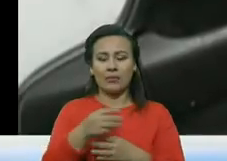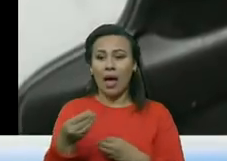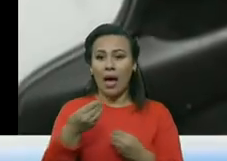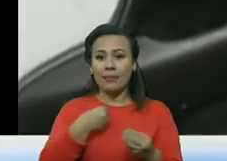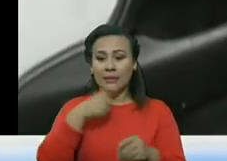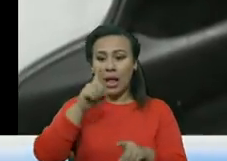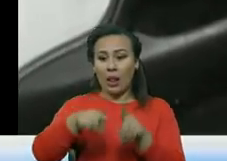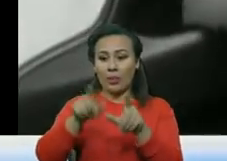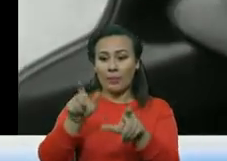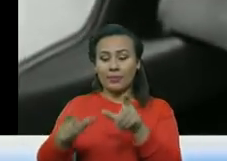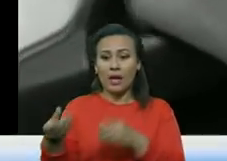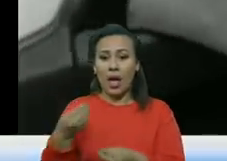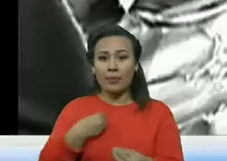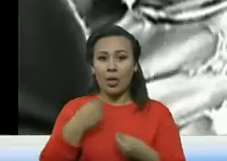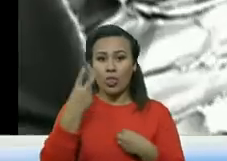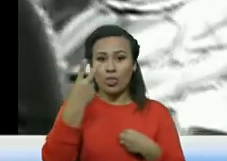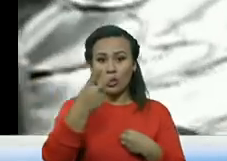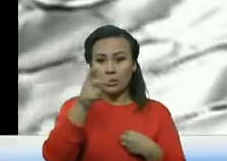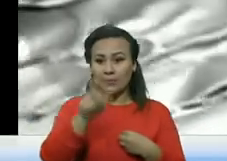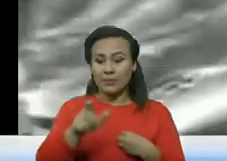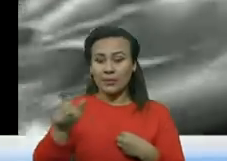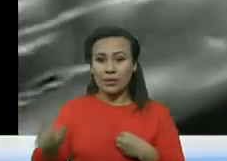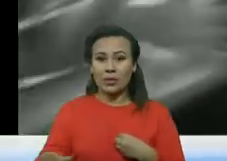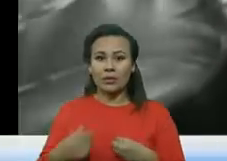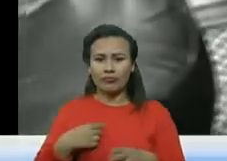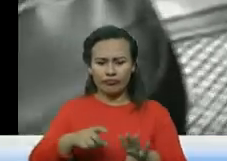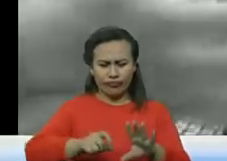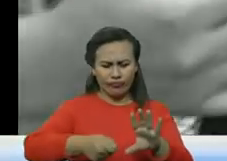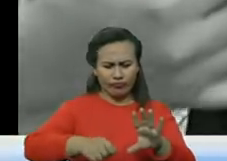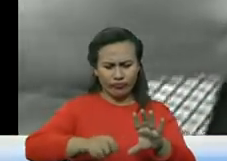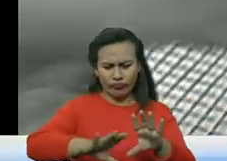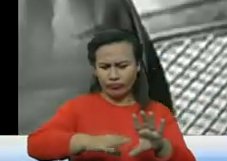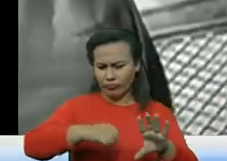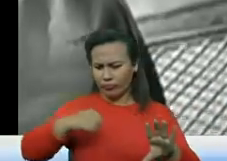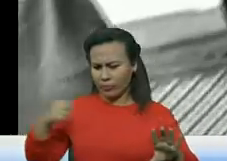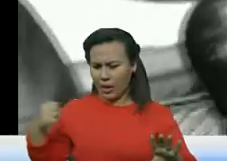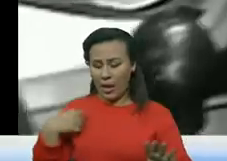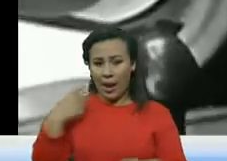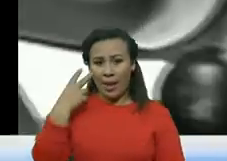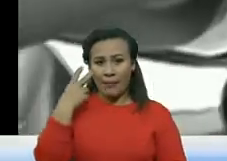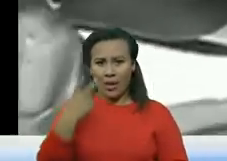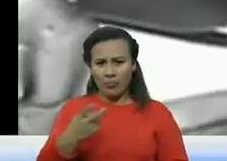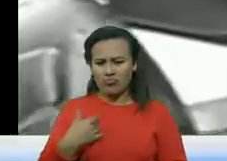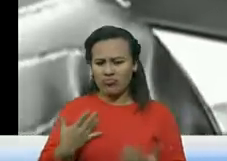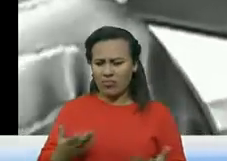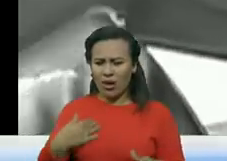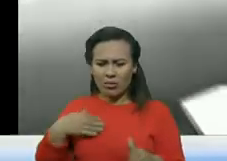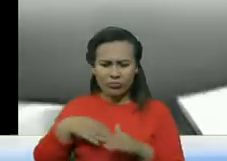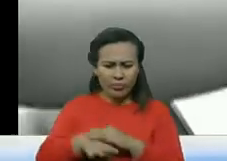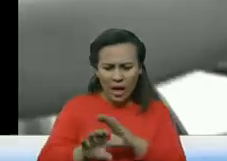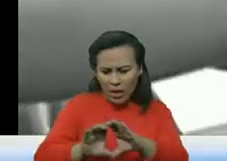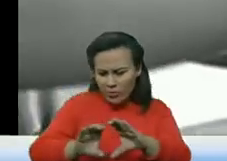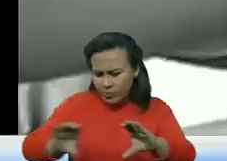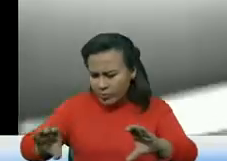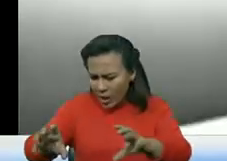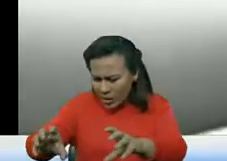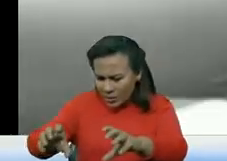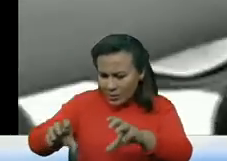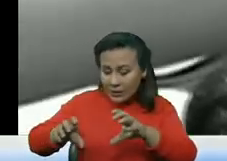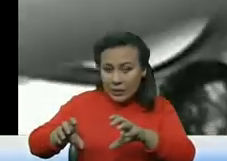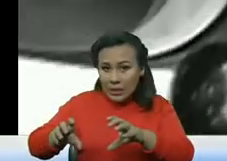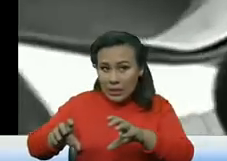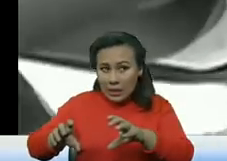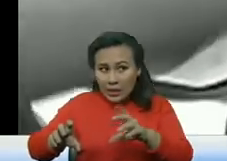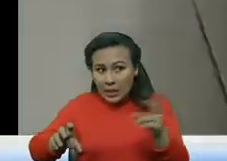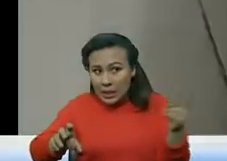de algunos moradores, dos sujetos abrieron un vehículo que estaba parqueado e intentaron llevarse la radio, pero no